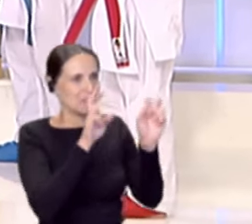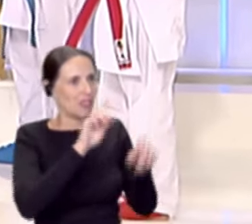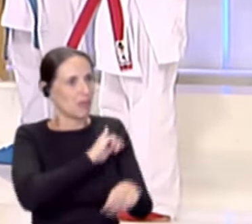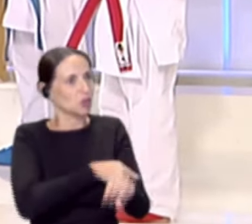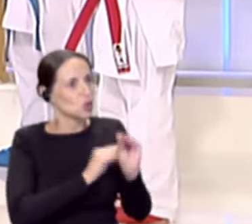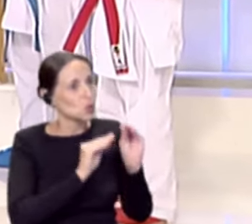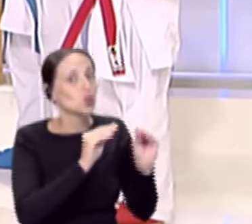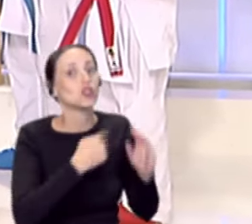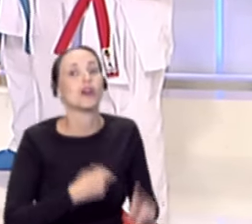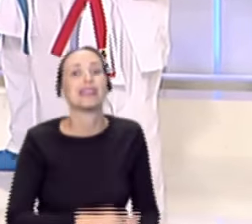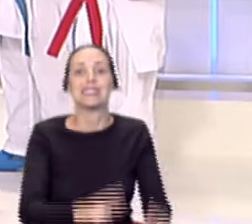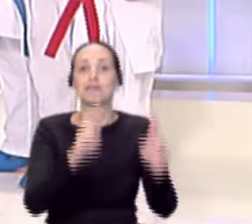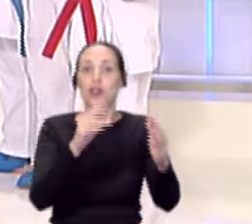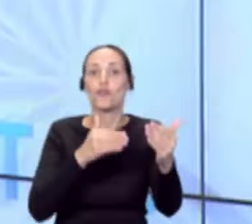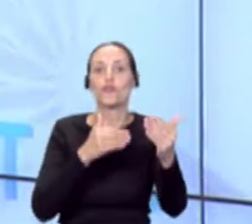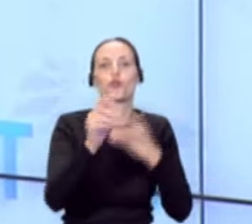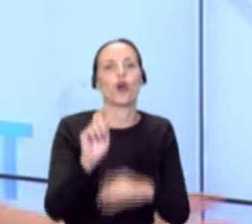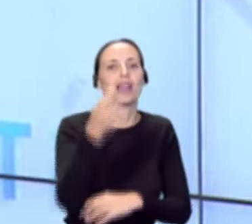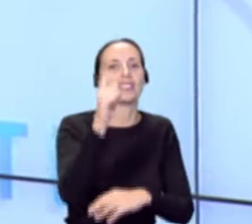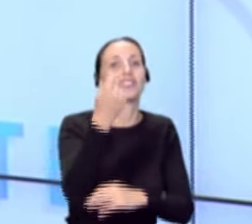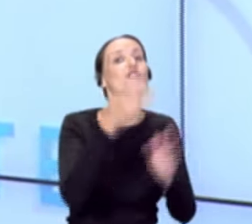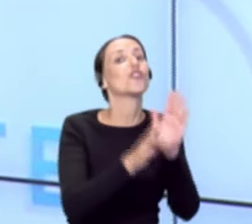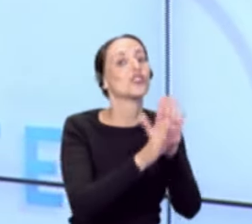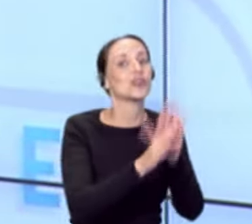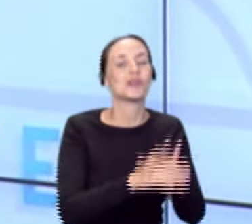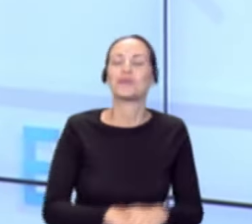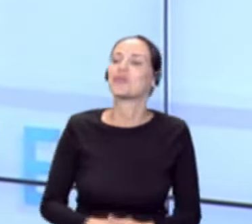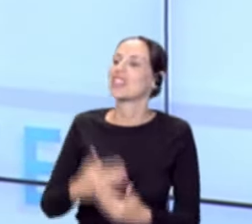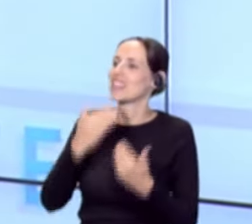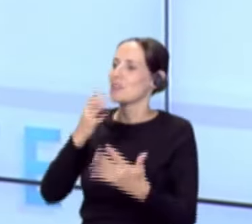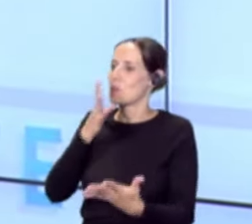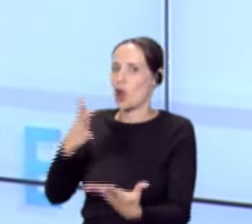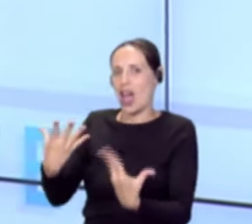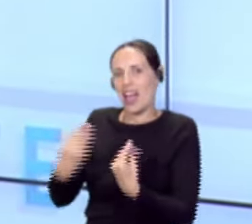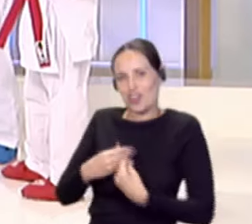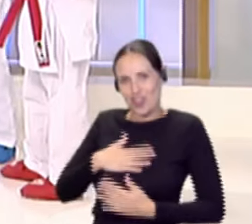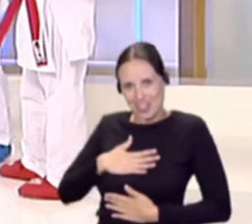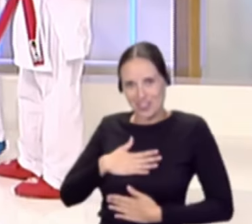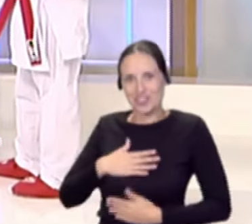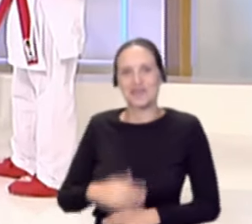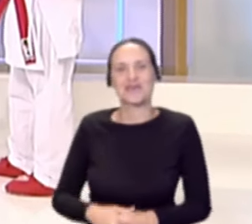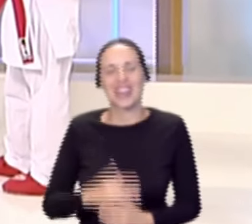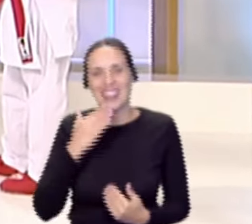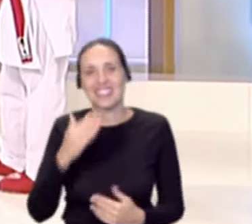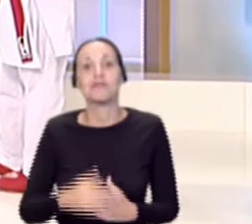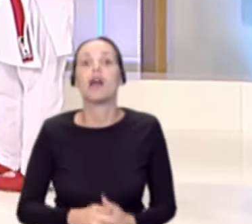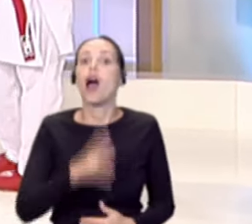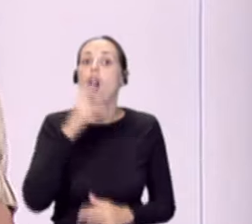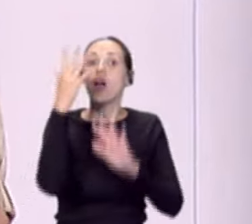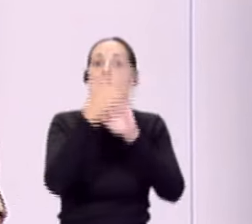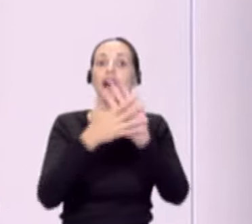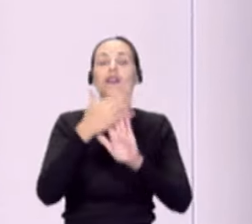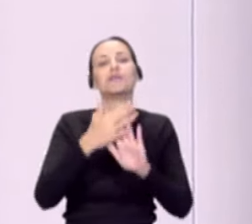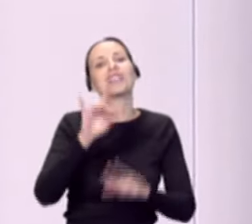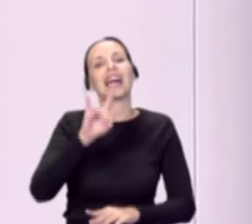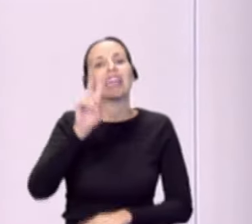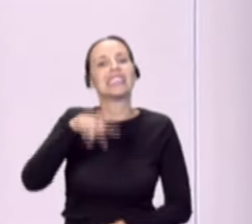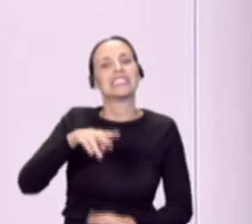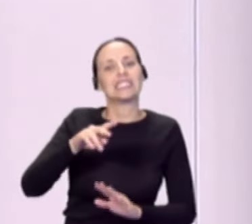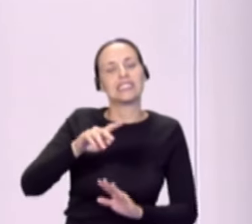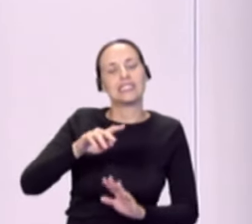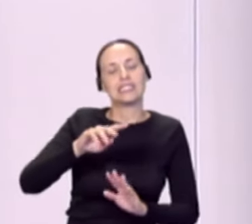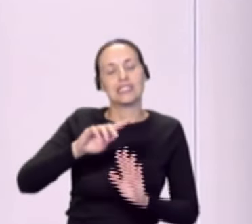vengan muchos más éxitos en todos los sentidos. Bueno, pues muchísimas gracias por acogernos. Muy muchas bien. Gracias. Y vamos ahora con una nueva entrega de Canarias es Deporte, este domingo